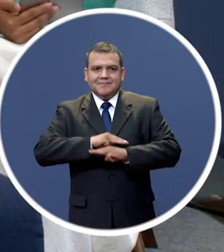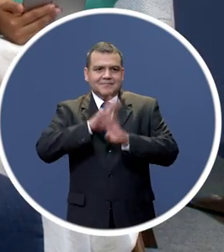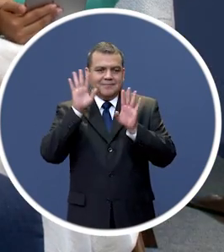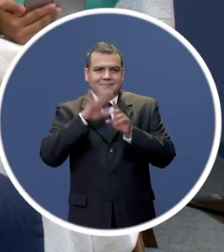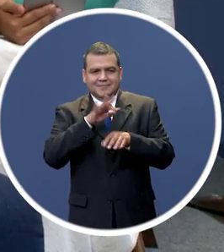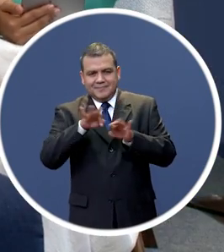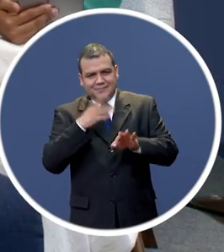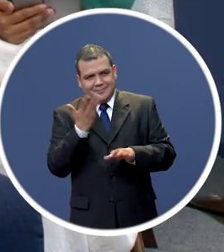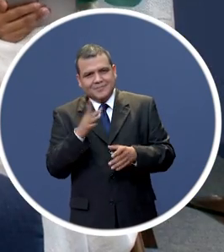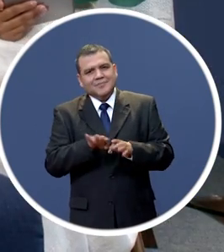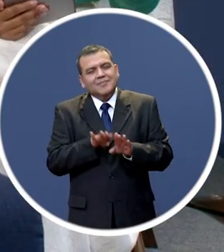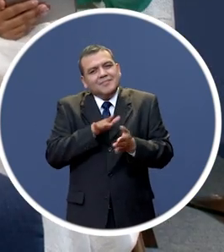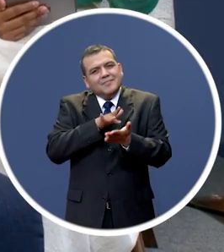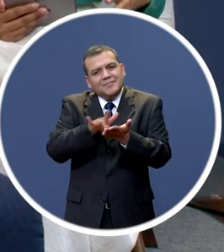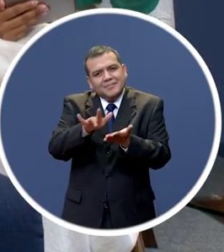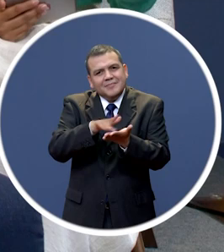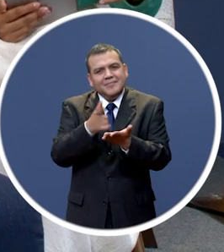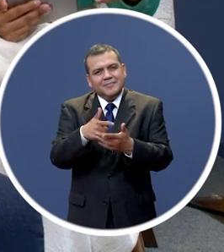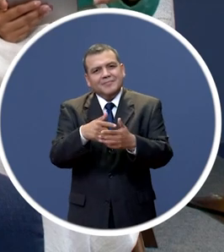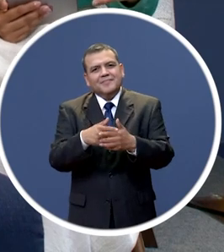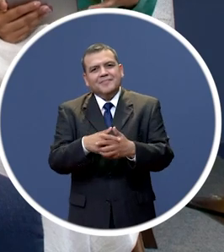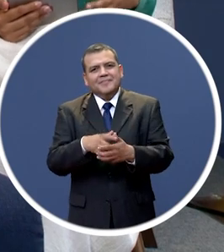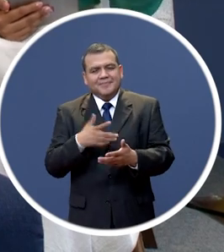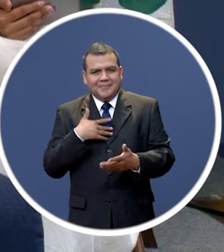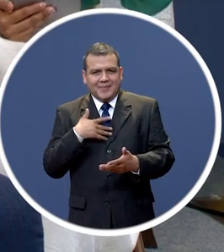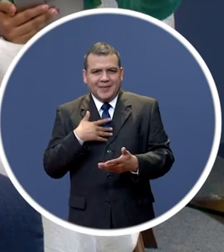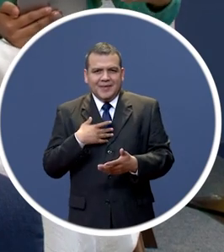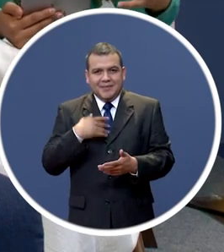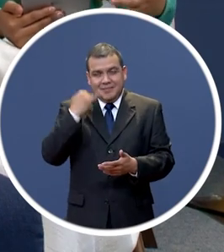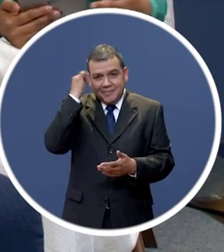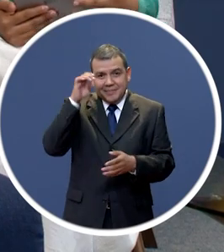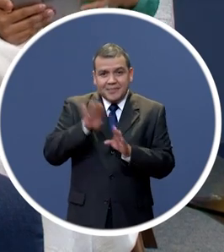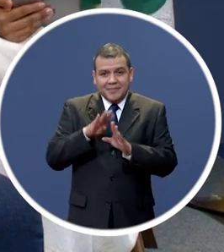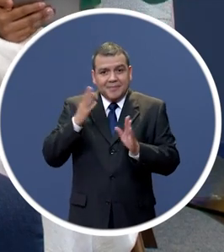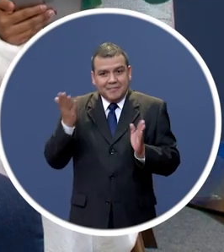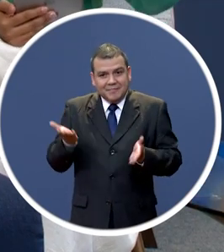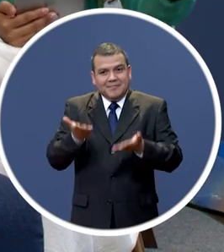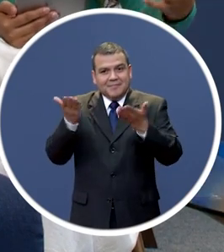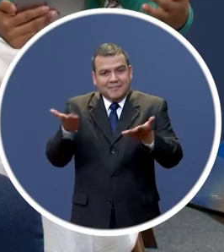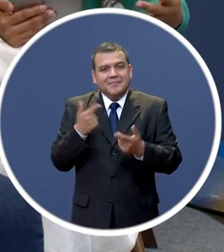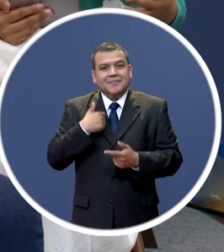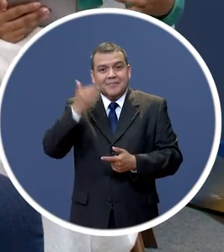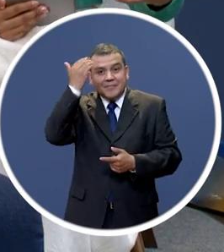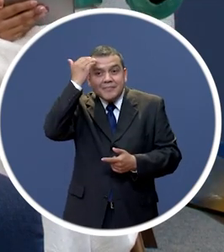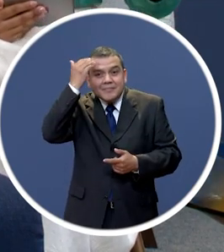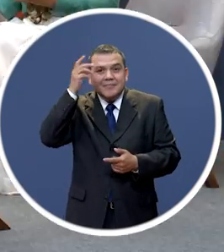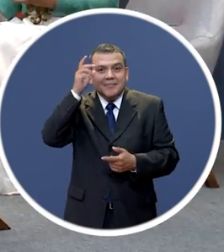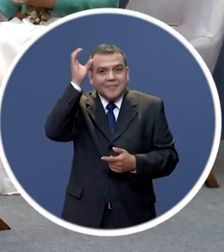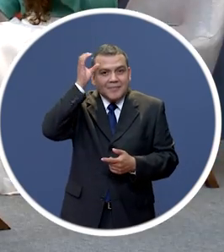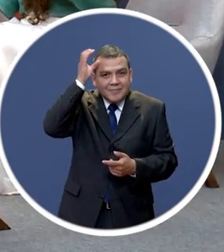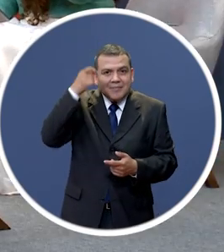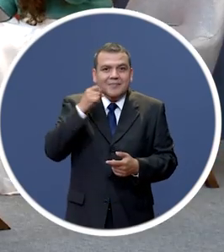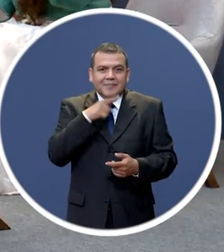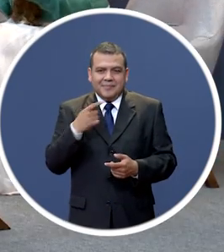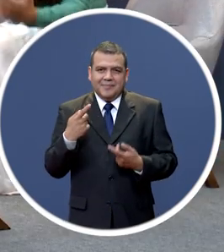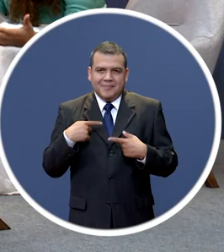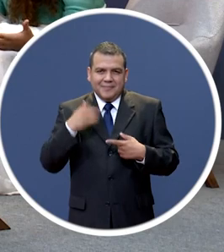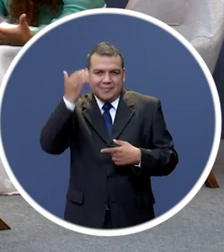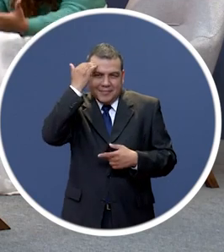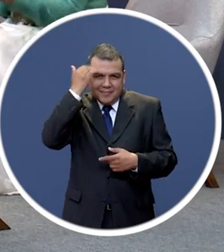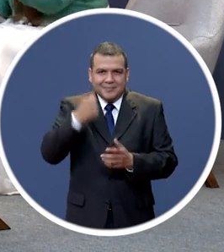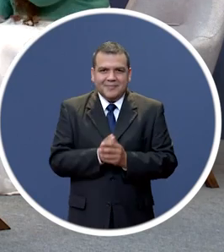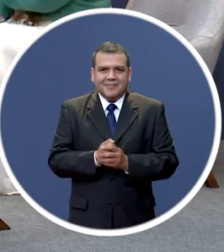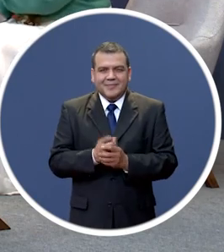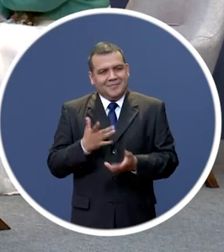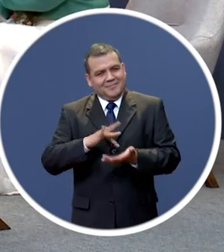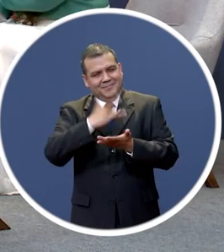es maravilloso, apoyando justamente estas iniciativas de promoción de esta cultura, de concientización.